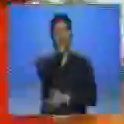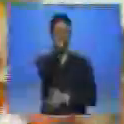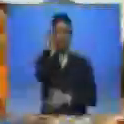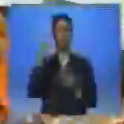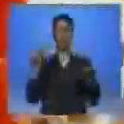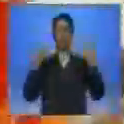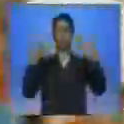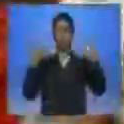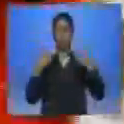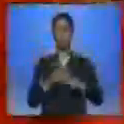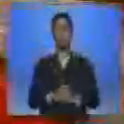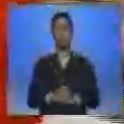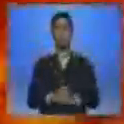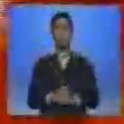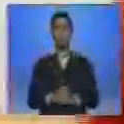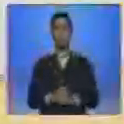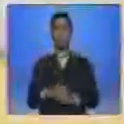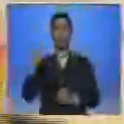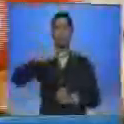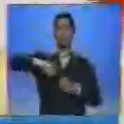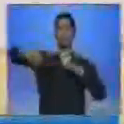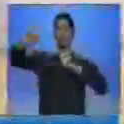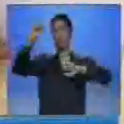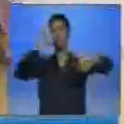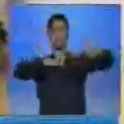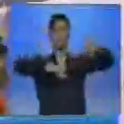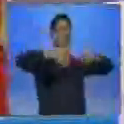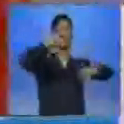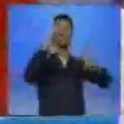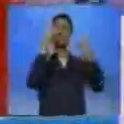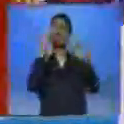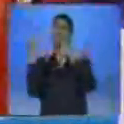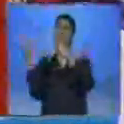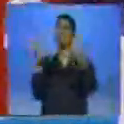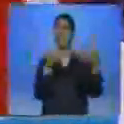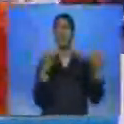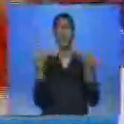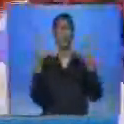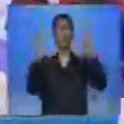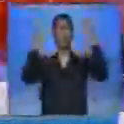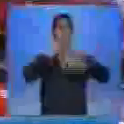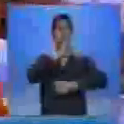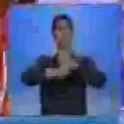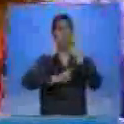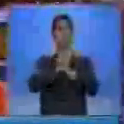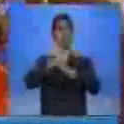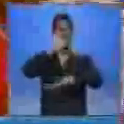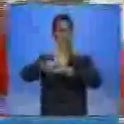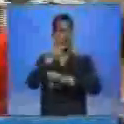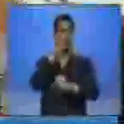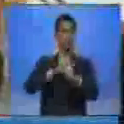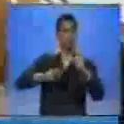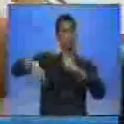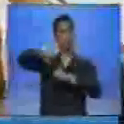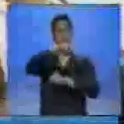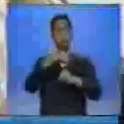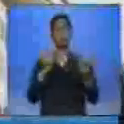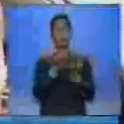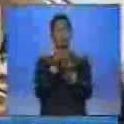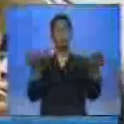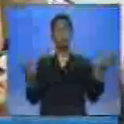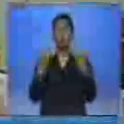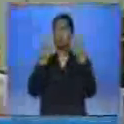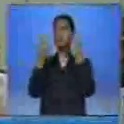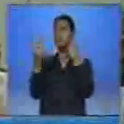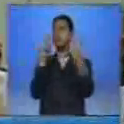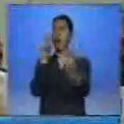La vida es un largo viaje. Es el eslogan de la Feria Internacional de Turismo en Ecuador, un espacio donde se podrán conocer